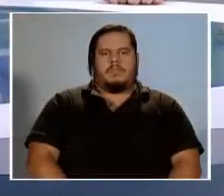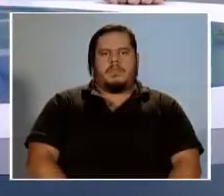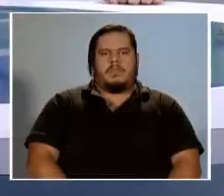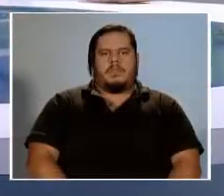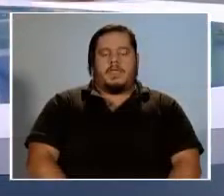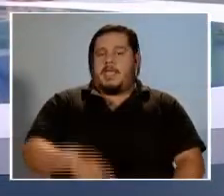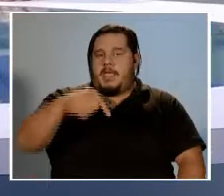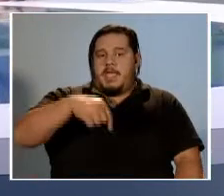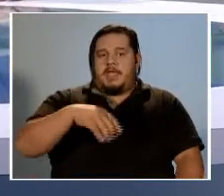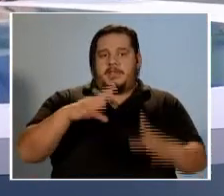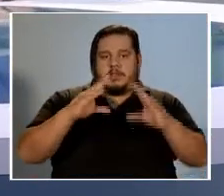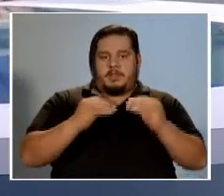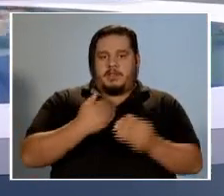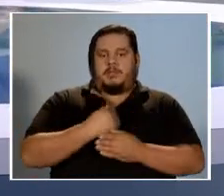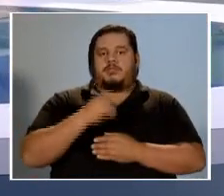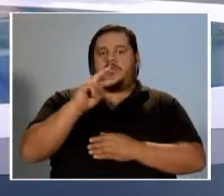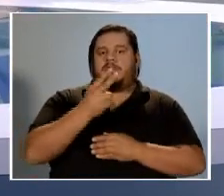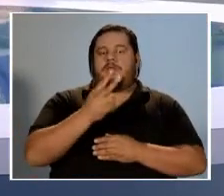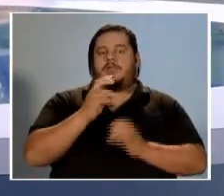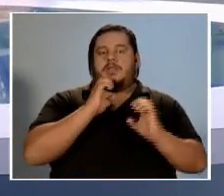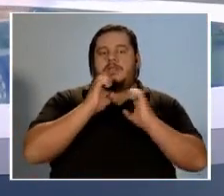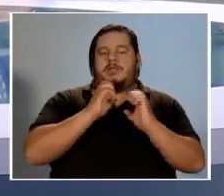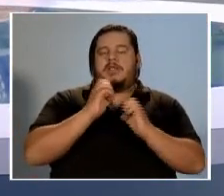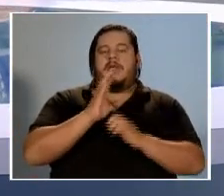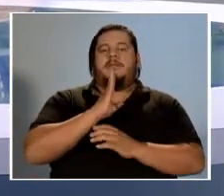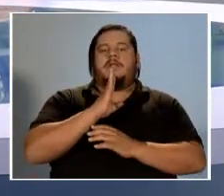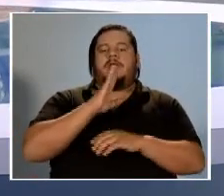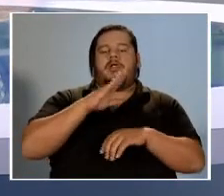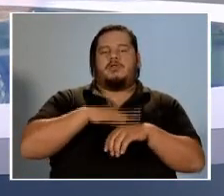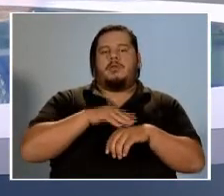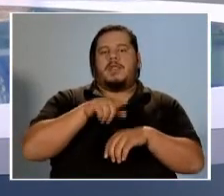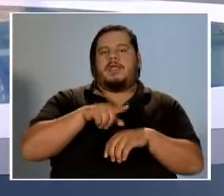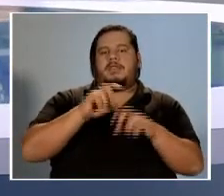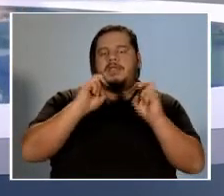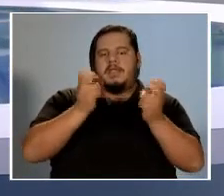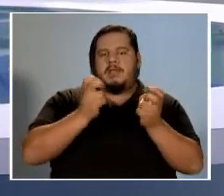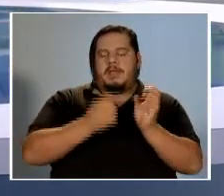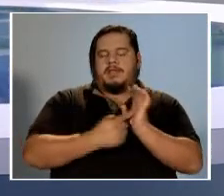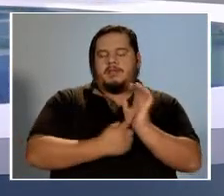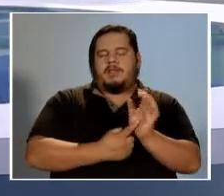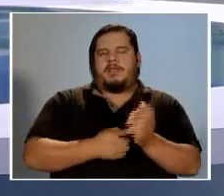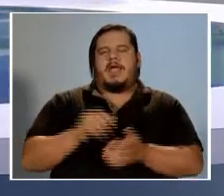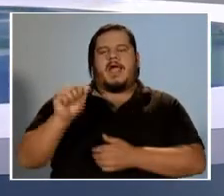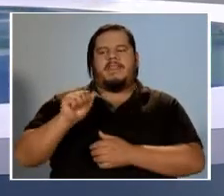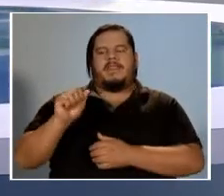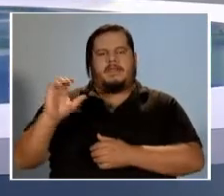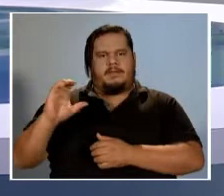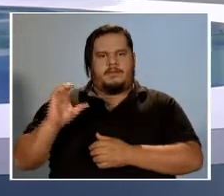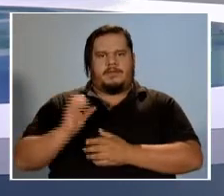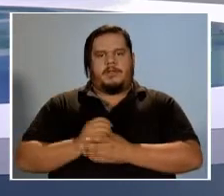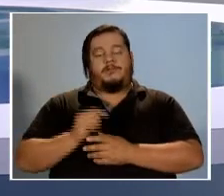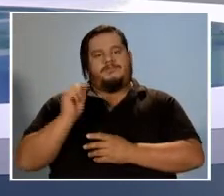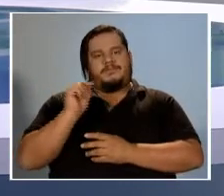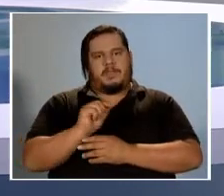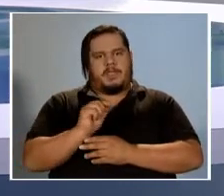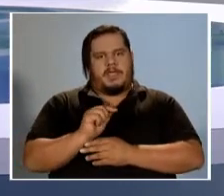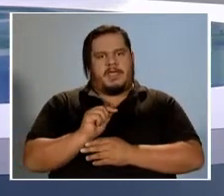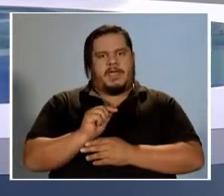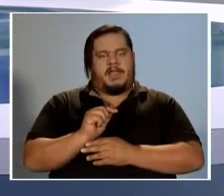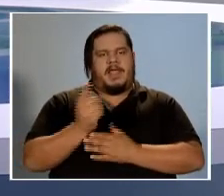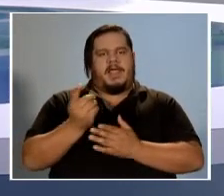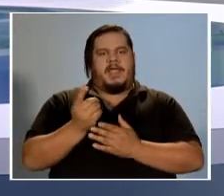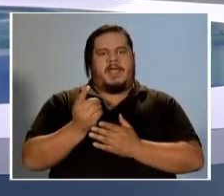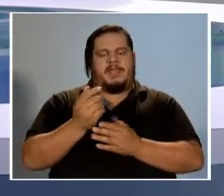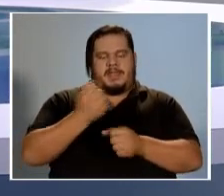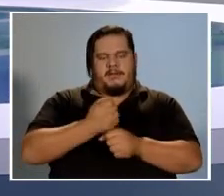Esta noche tenemos una segunda entrevista para hablar sobre este tema que les presentábamos y está con nosotros Andrei Cambronero, que él es letrado del